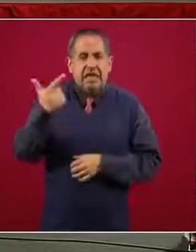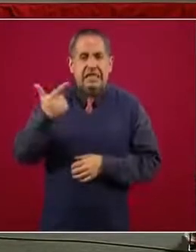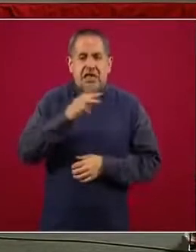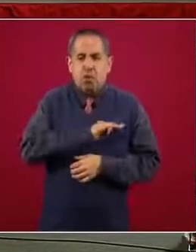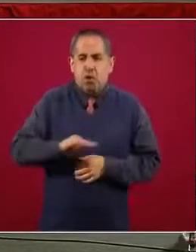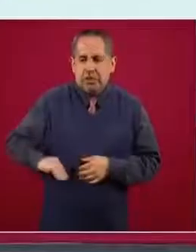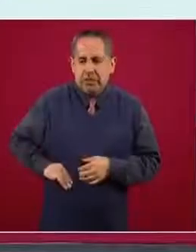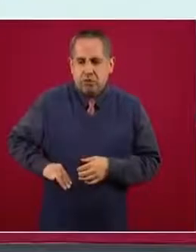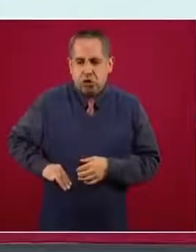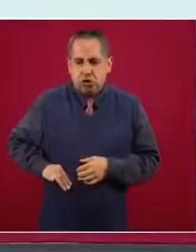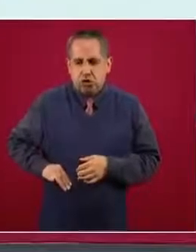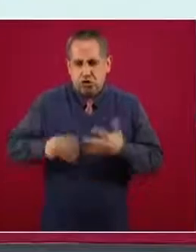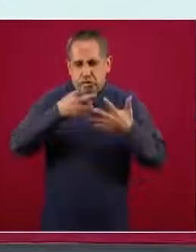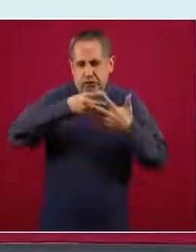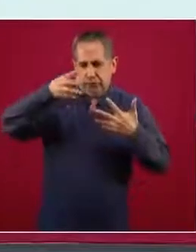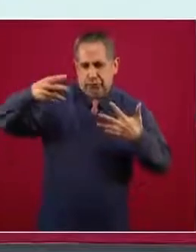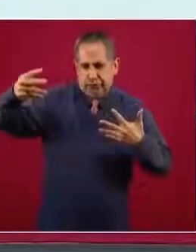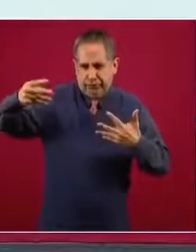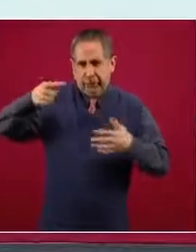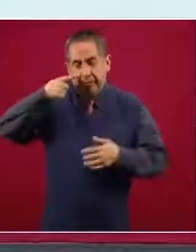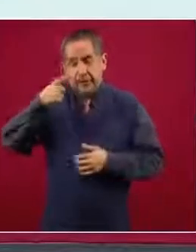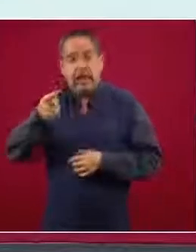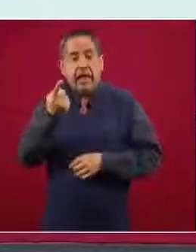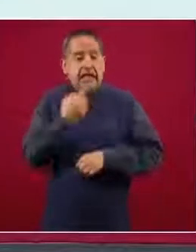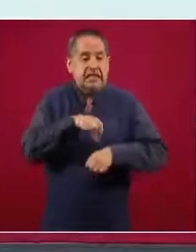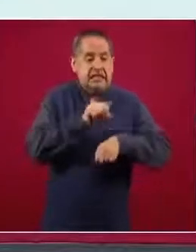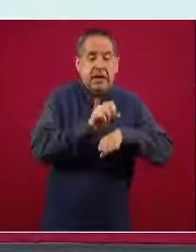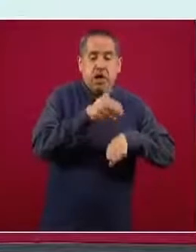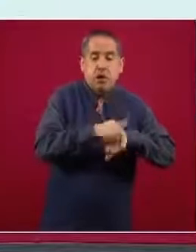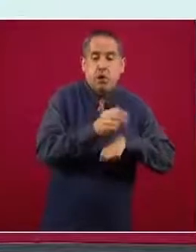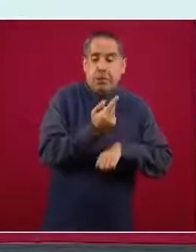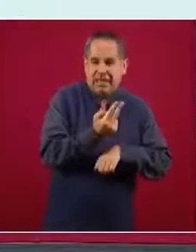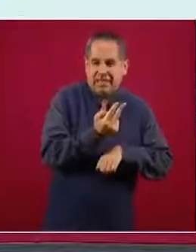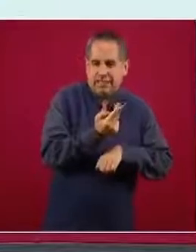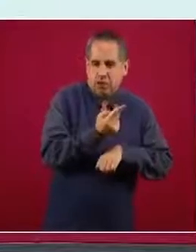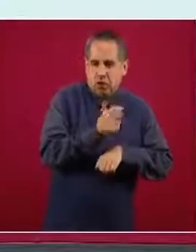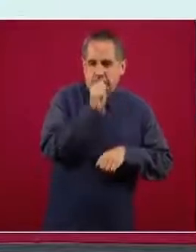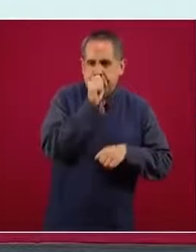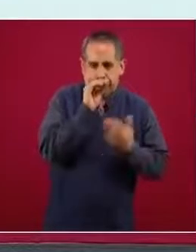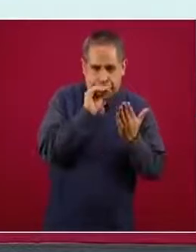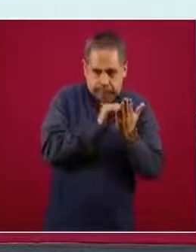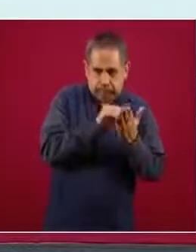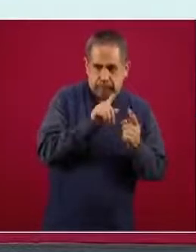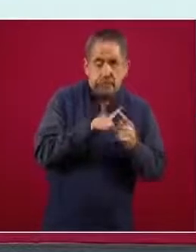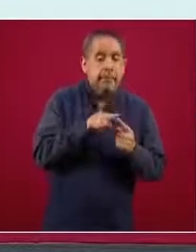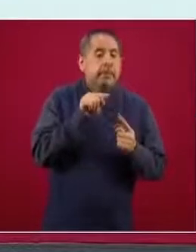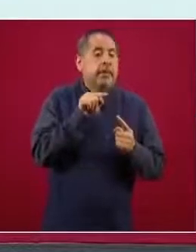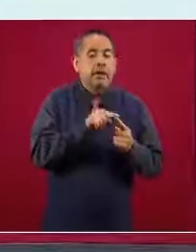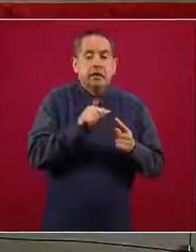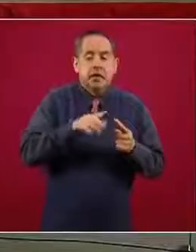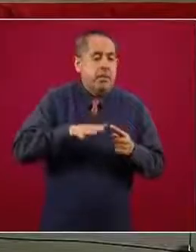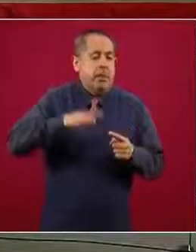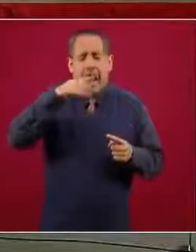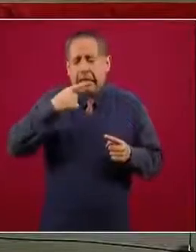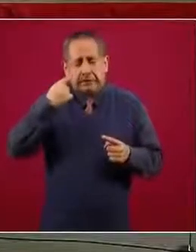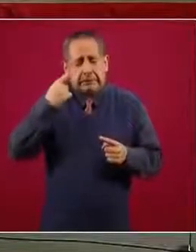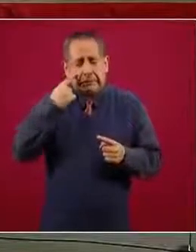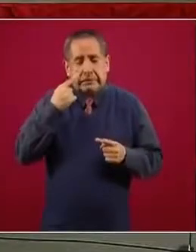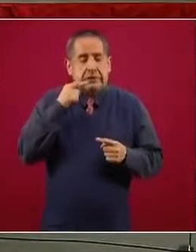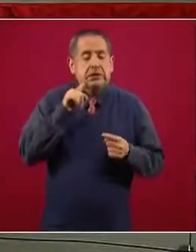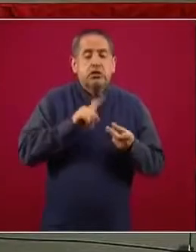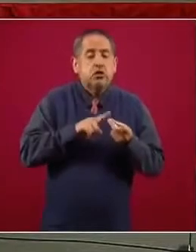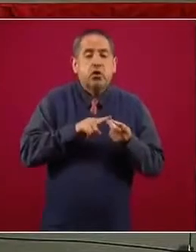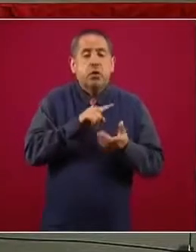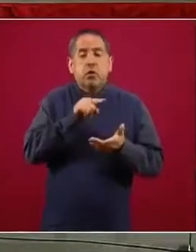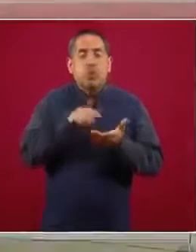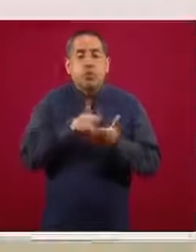municipios. Si nos vamos a la semana 25, que es la última que está graficada, vemos que la mayor tasa de incidencia la